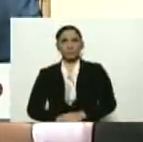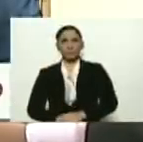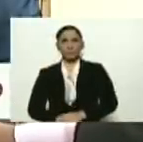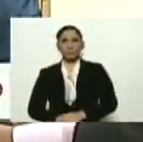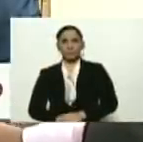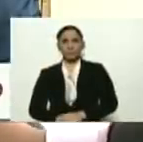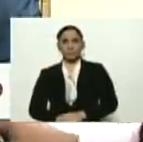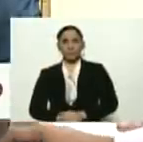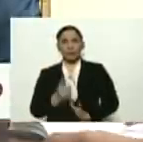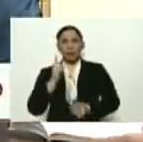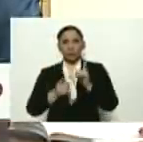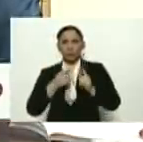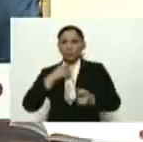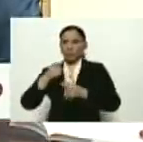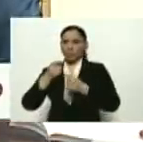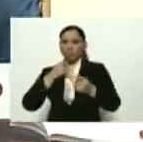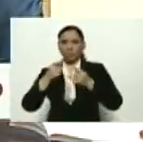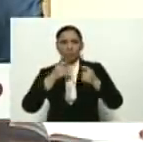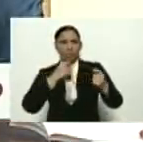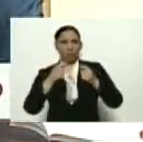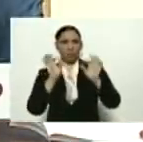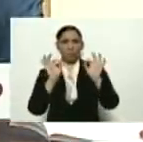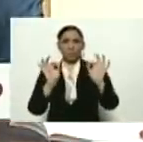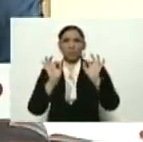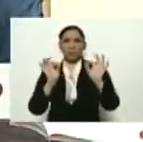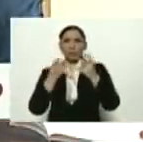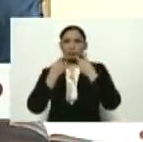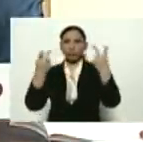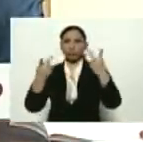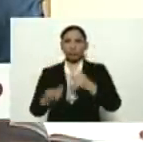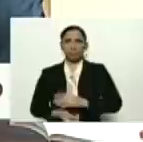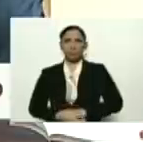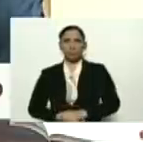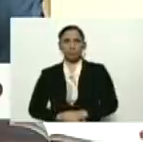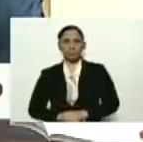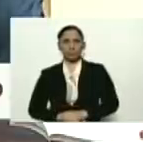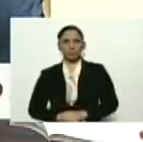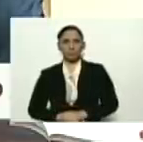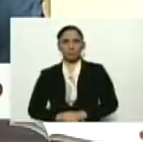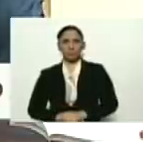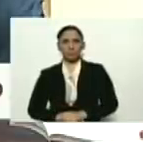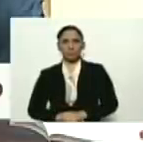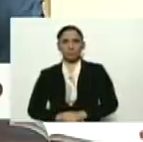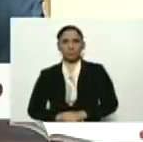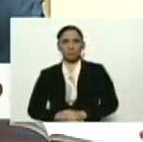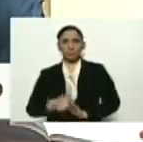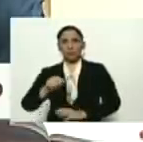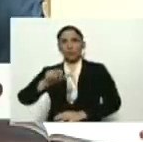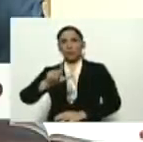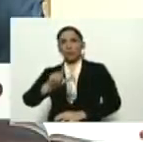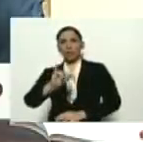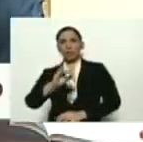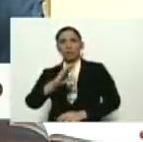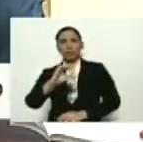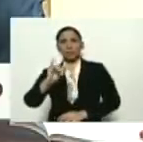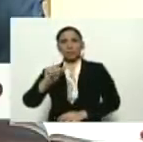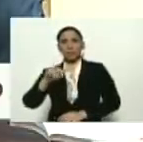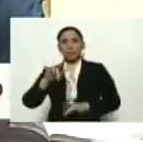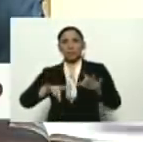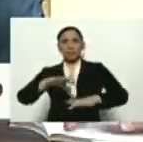unas intervenciones especiales que anuncio de Alicia Bárcena, secretaria